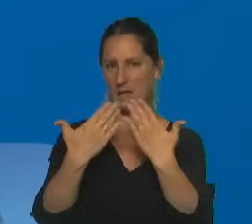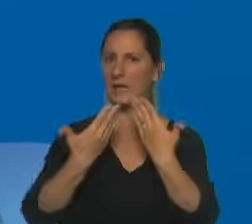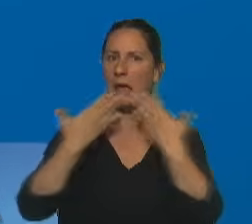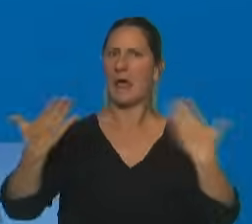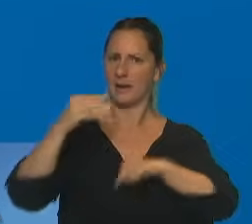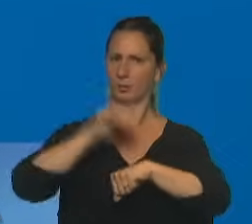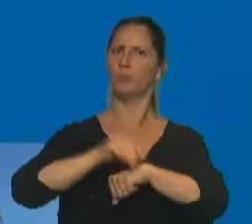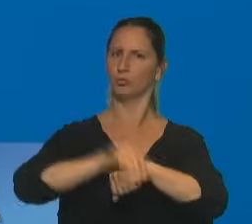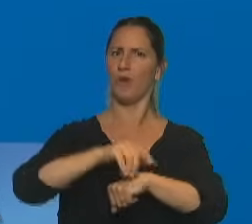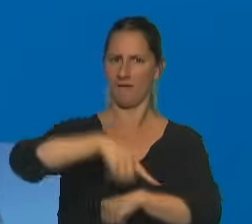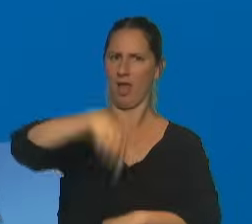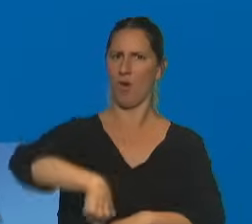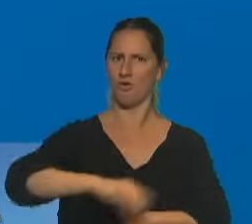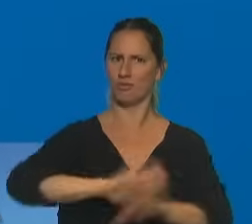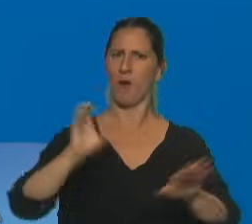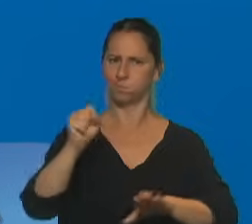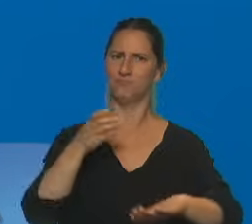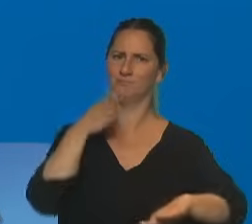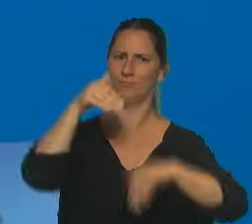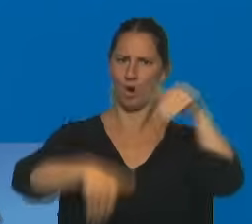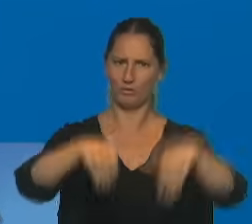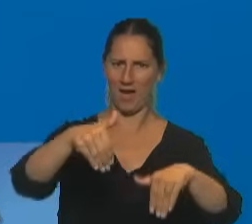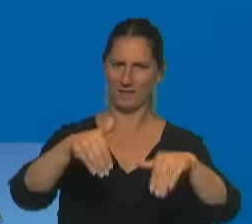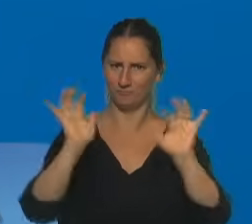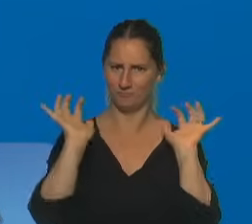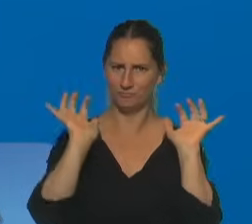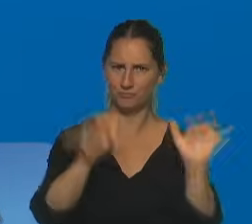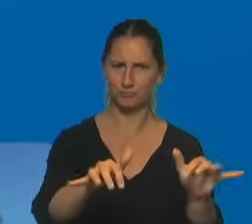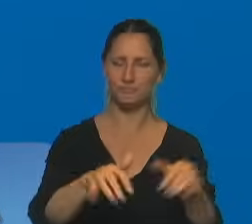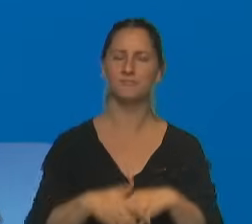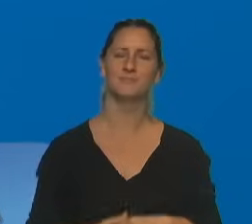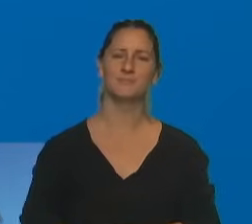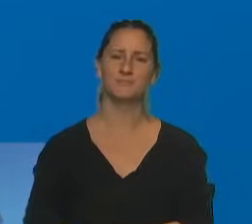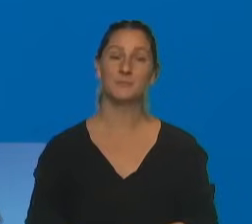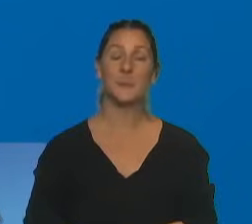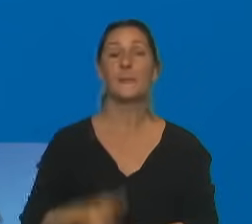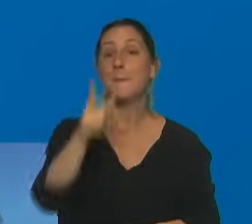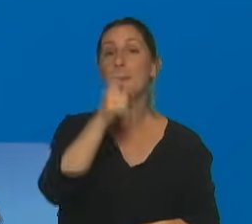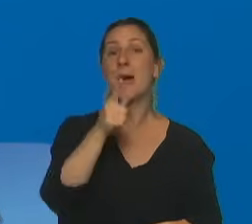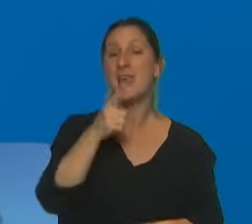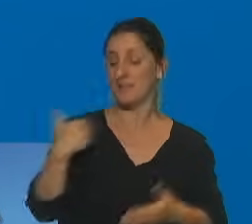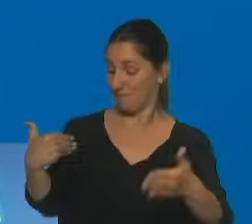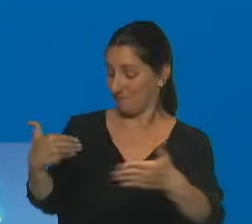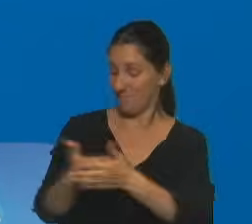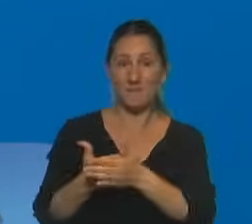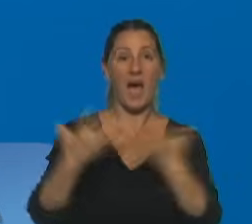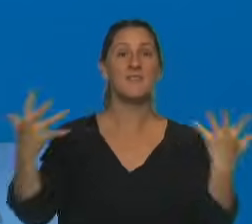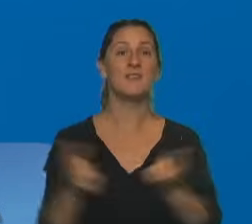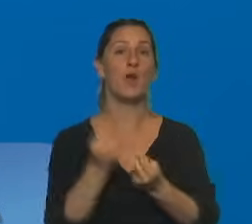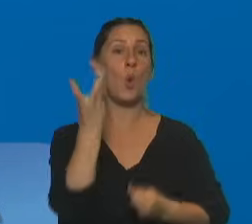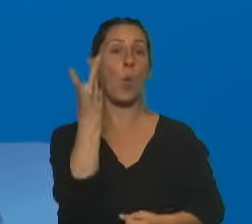compromiso que hoy tuvieron para ir a votar. Me parece que en estos 40 aniversarios de la